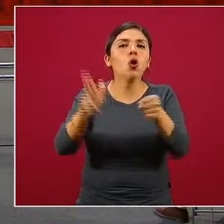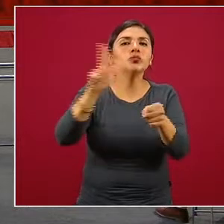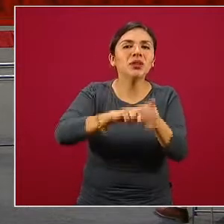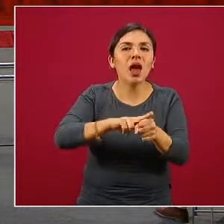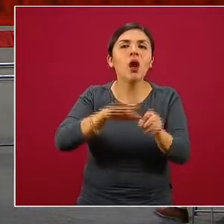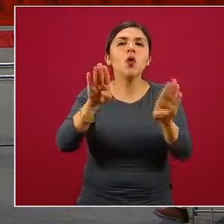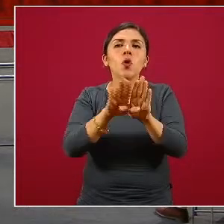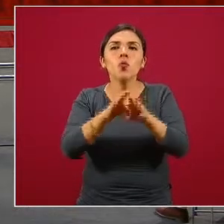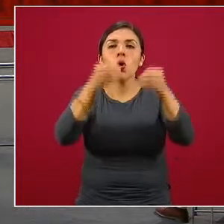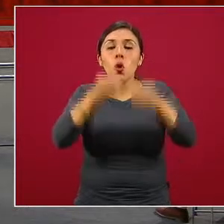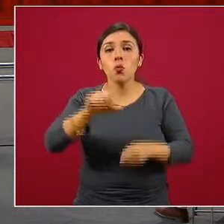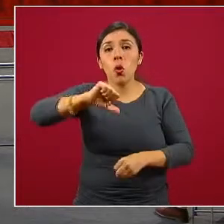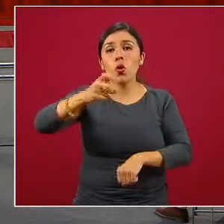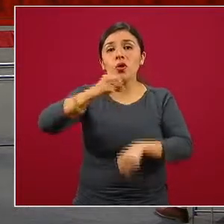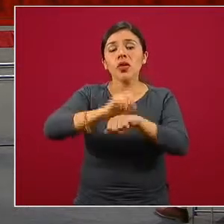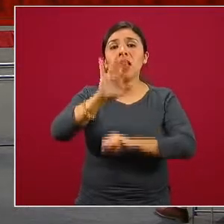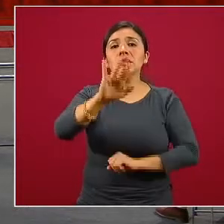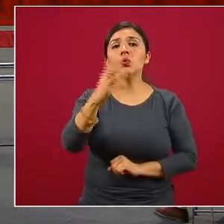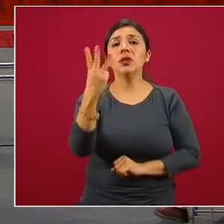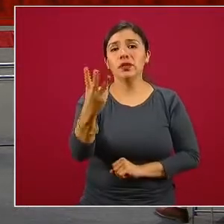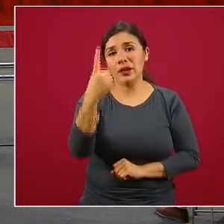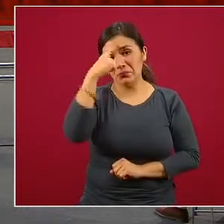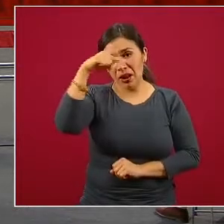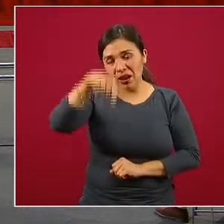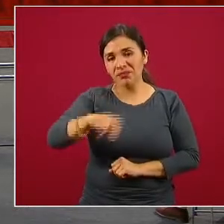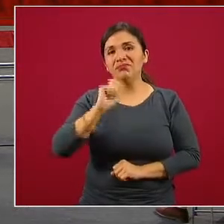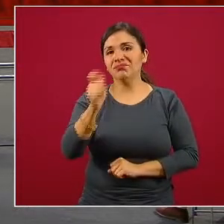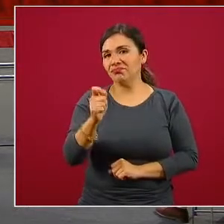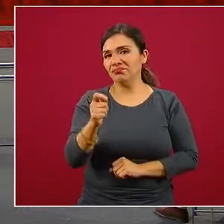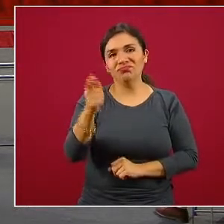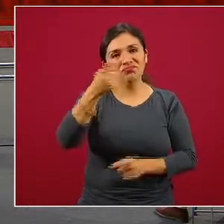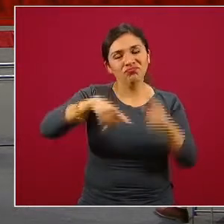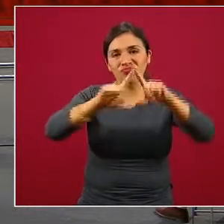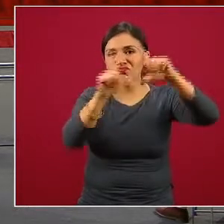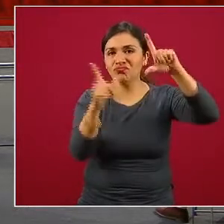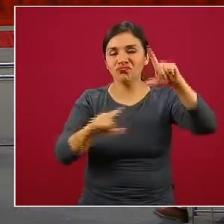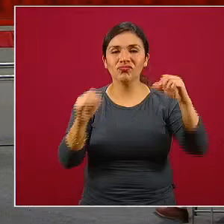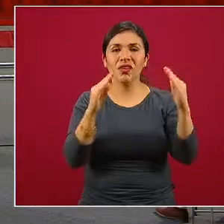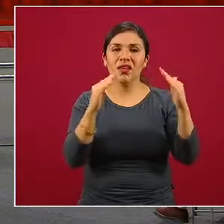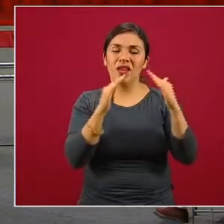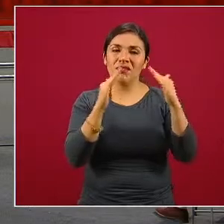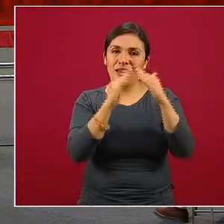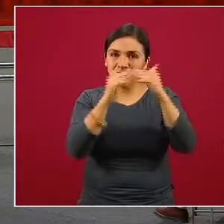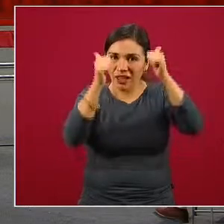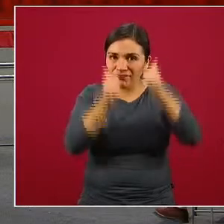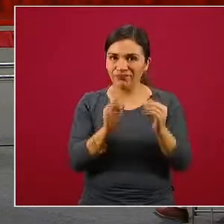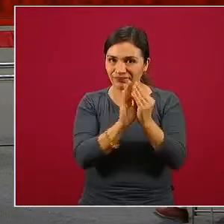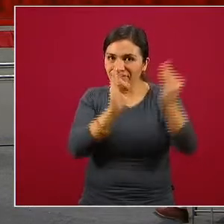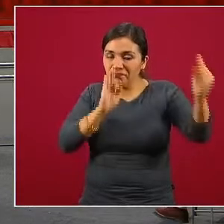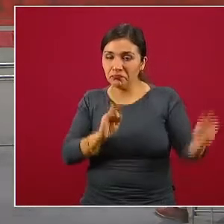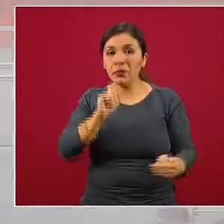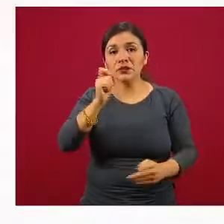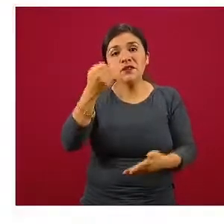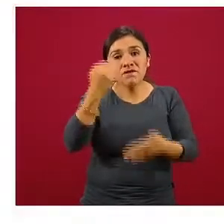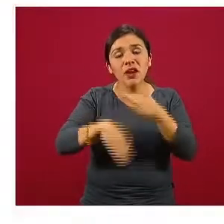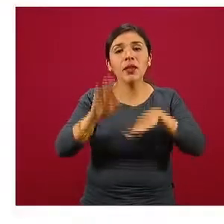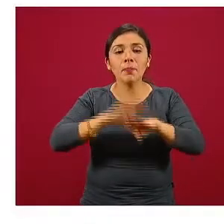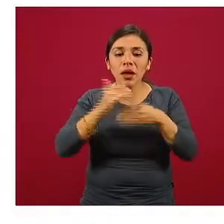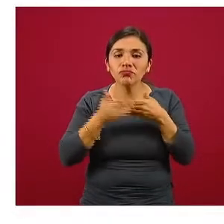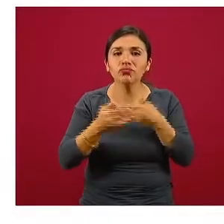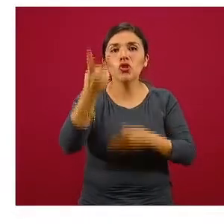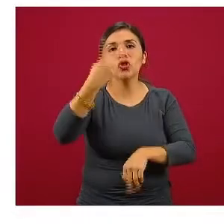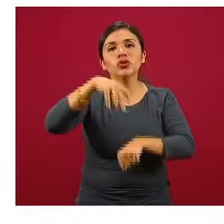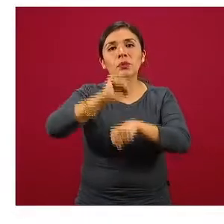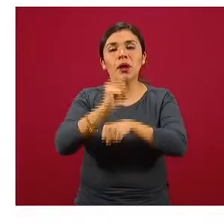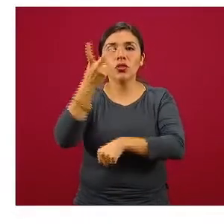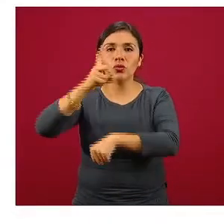hospitalaria. Estamos en el día número 53 de esta Jornada Nacional de Sana Distancia. Todavía tenemos 2 semanas y 2 días por delante de